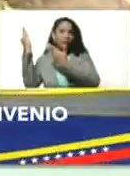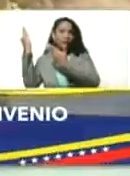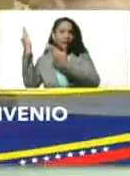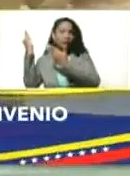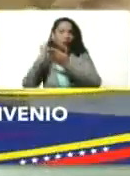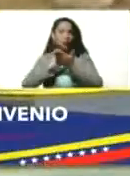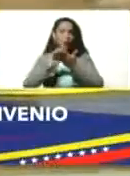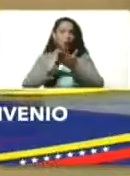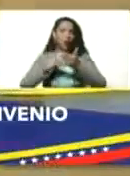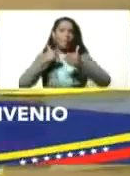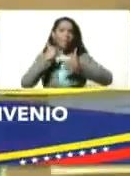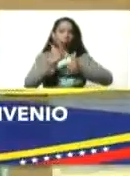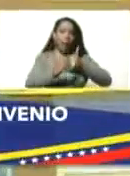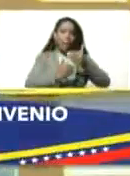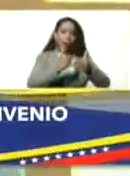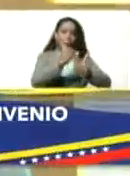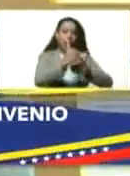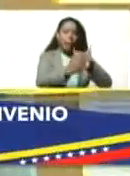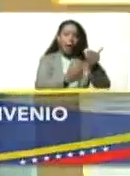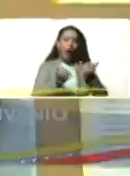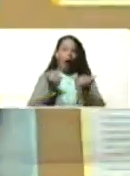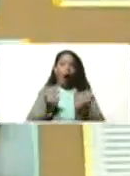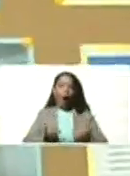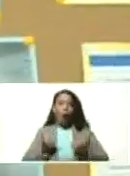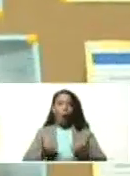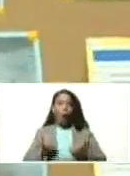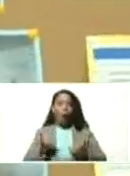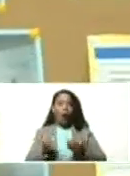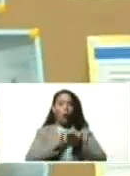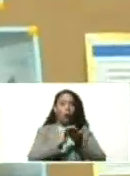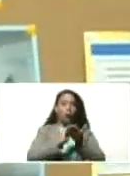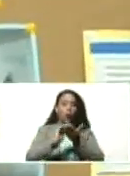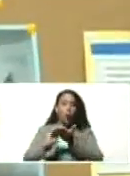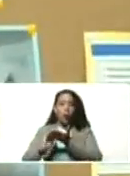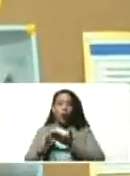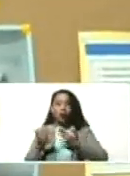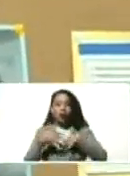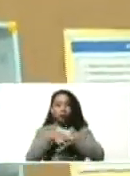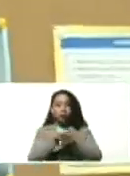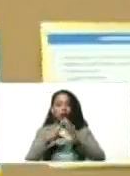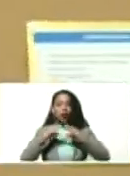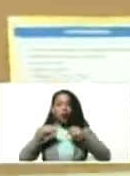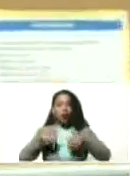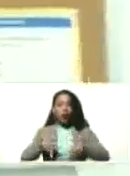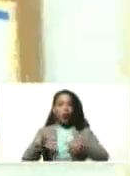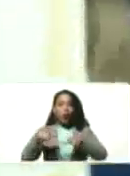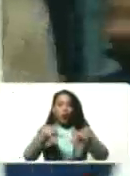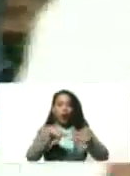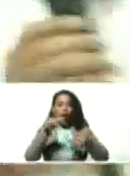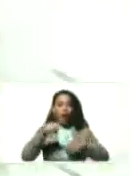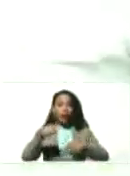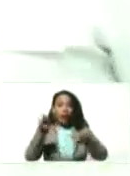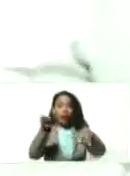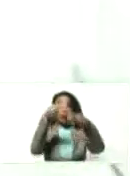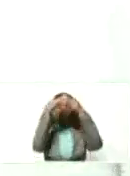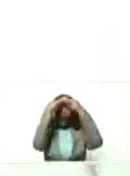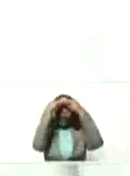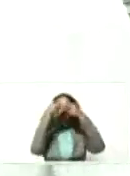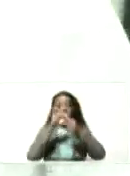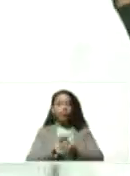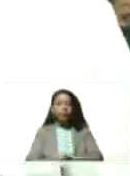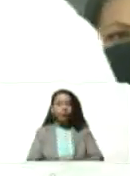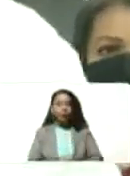recuperación en proceso y ahora en la recuperación integral de todos estos espacios del Trauma Shock,